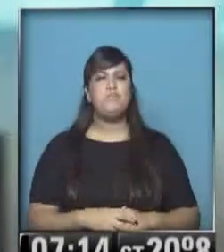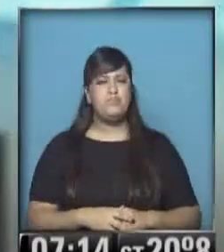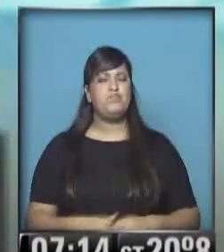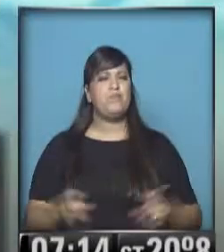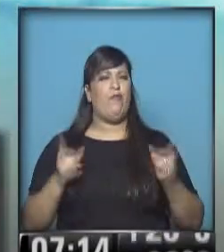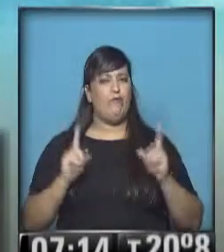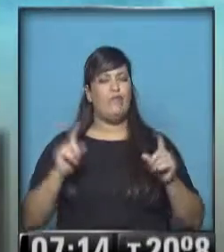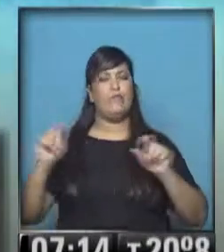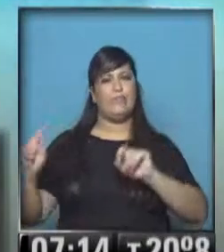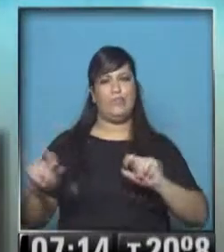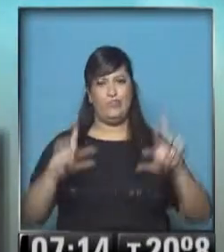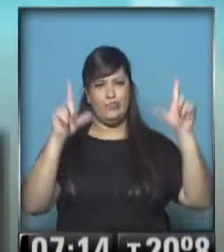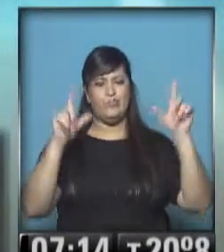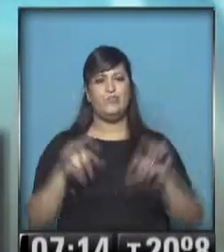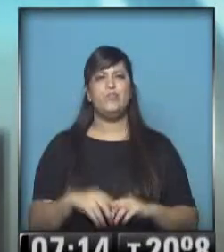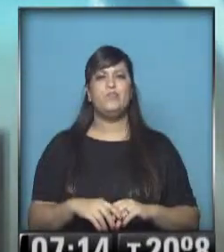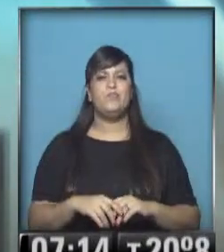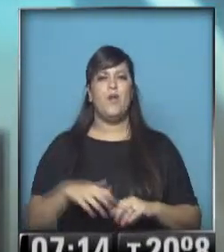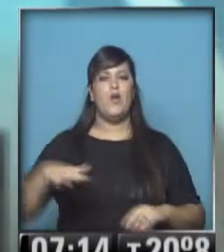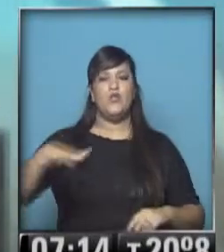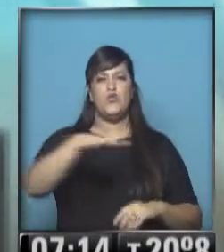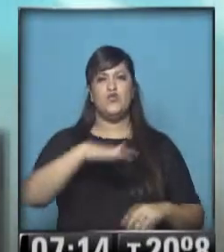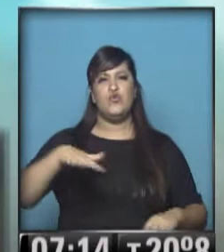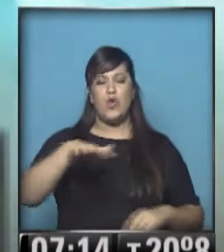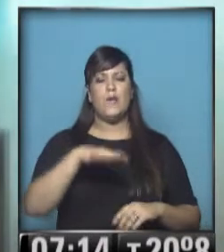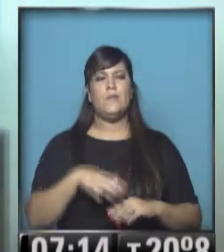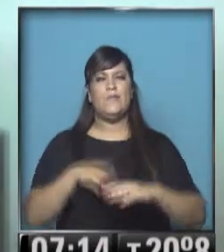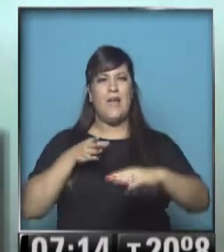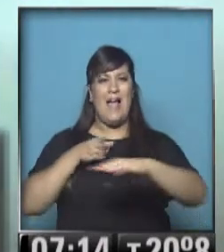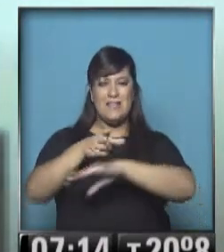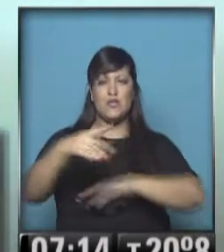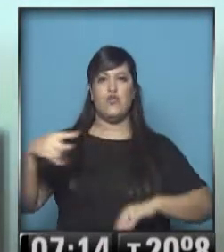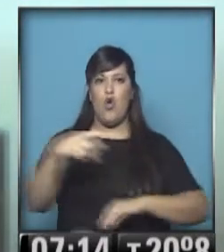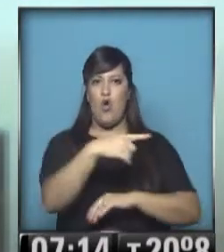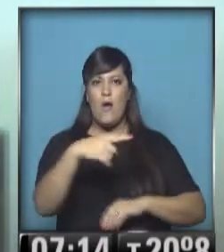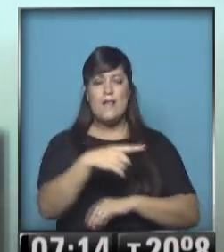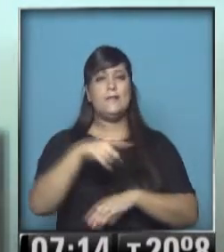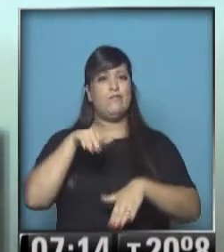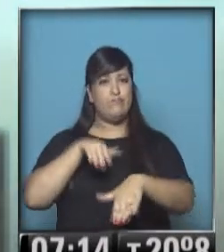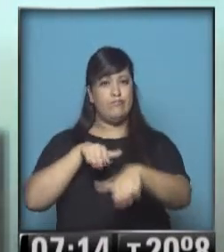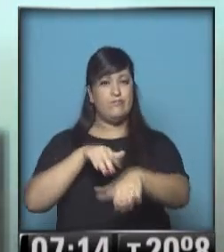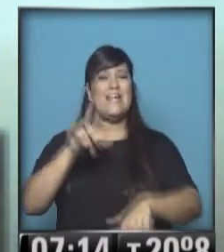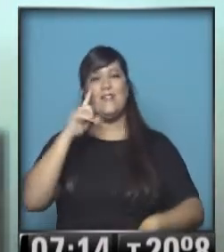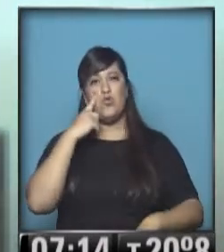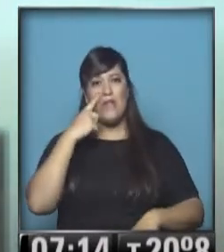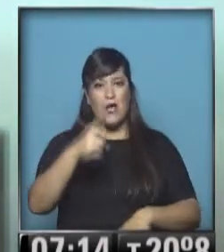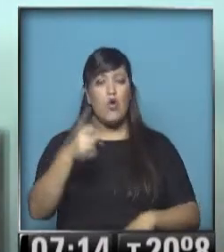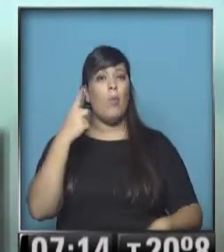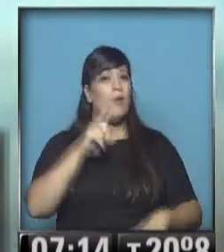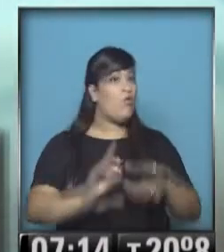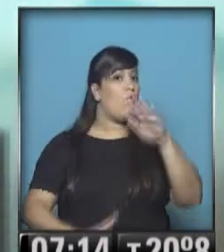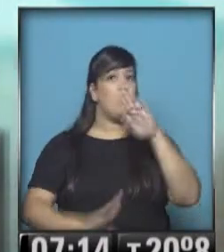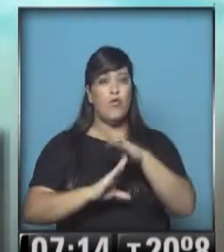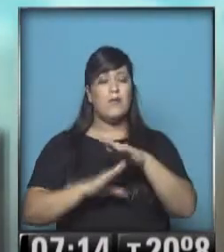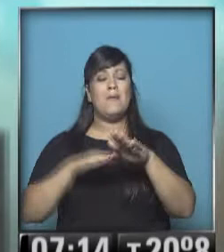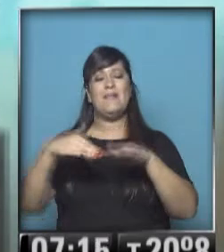Próximo ingreso, la zona de acceso oeste, se carga en Ituzaingó, pero fundamentalmente a la altura